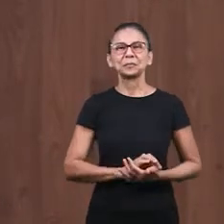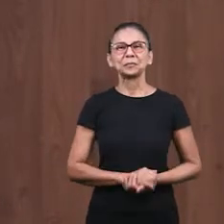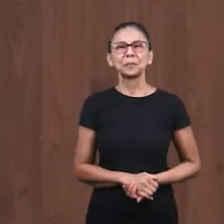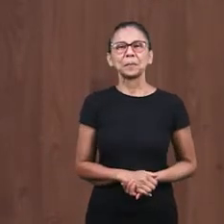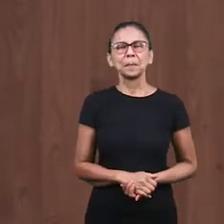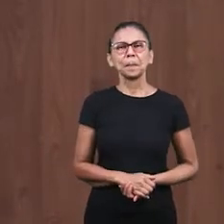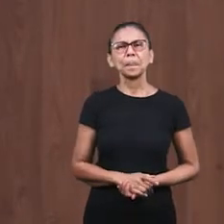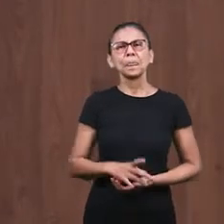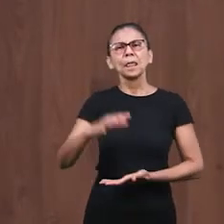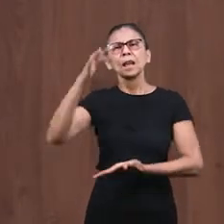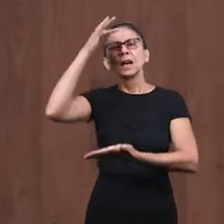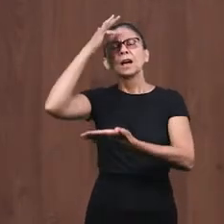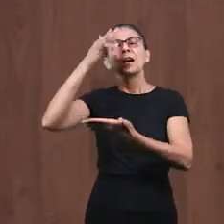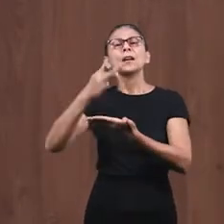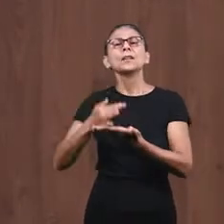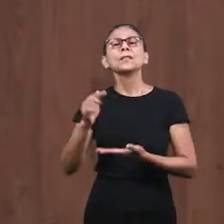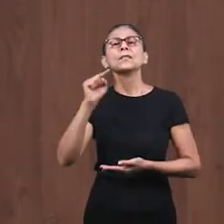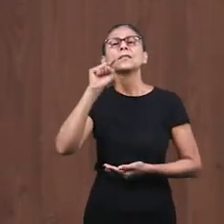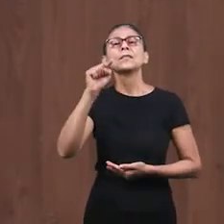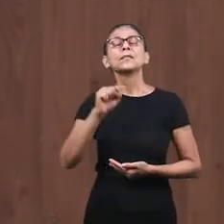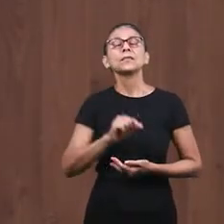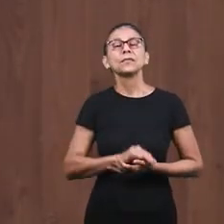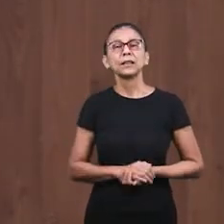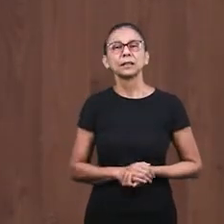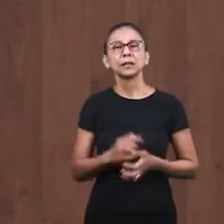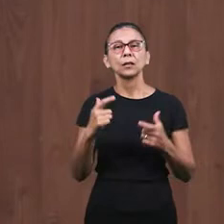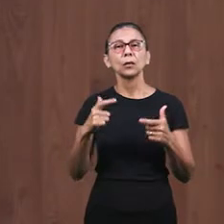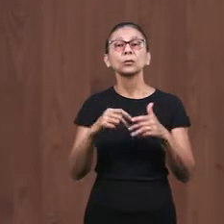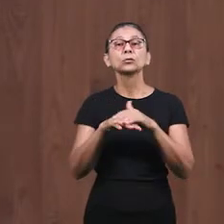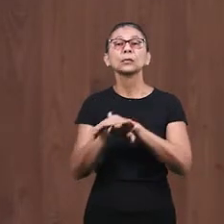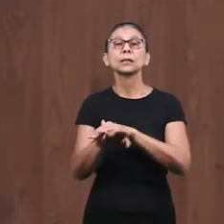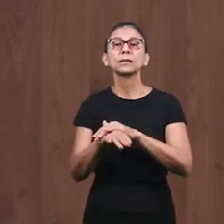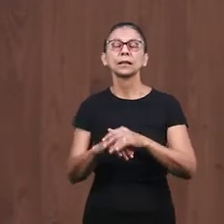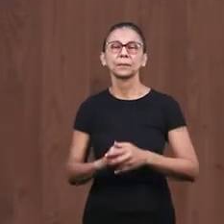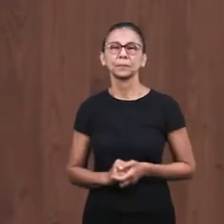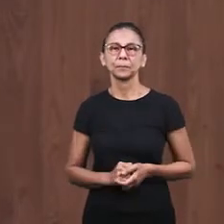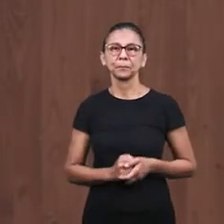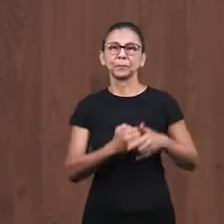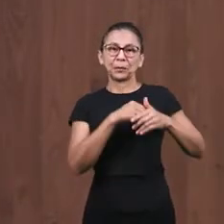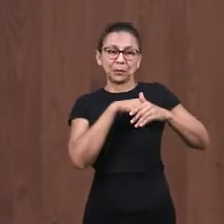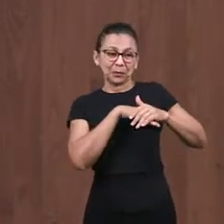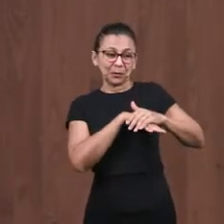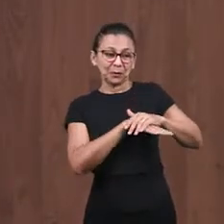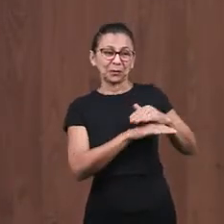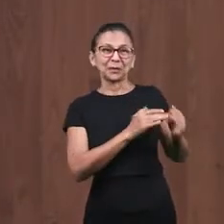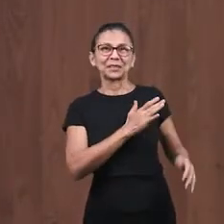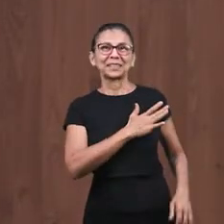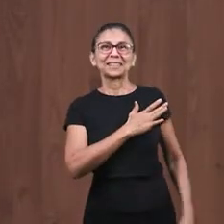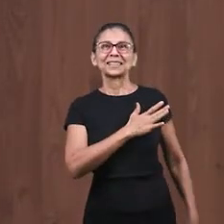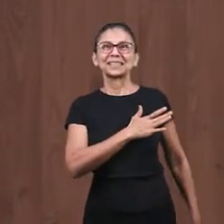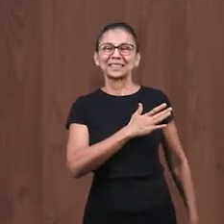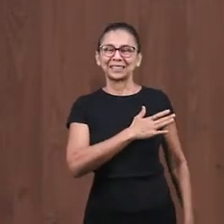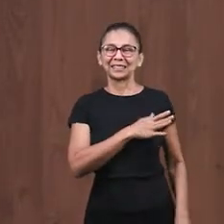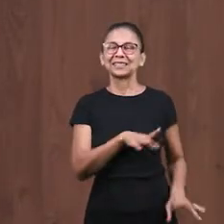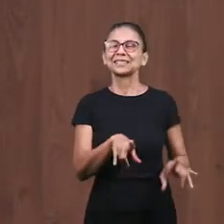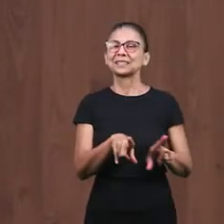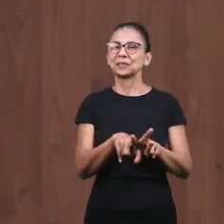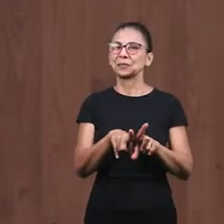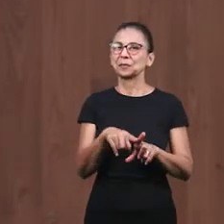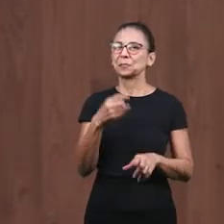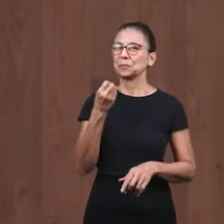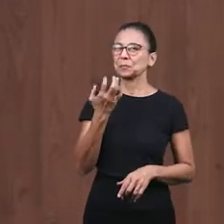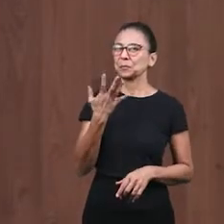nuestro corazón. Hace parte del buen depósito. Y la fe que el Señor nos da, debemos guardar en nuestro